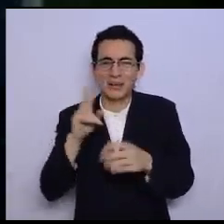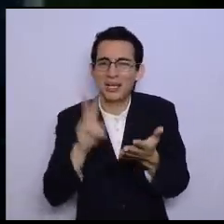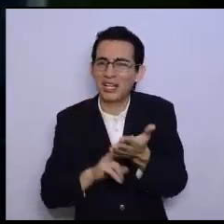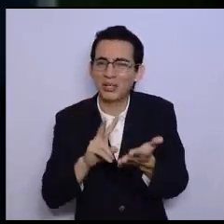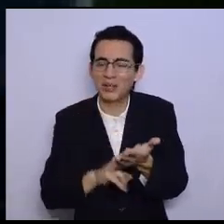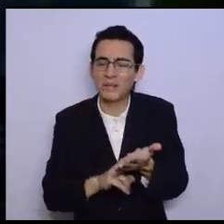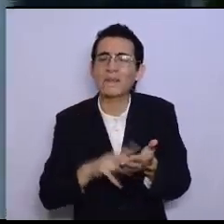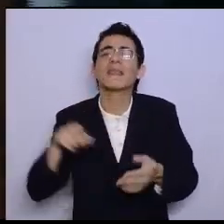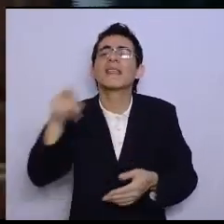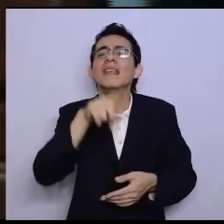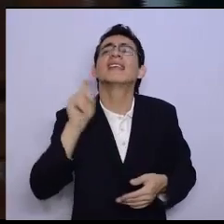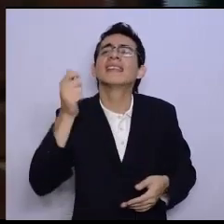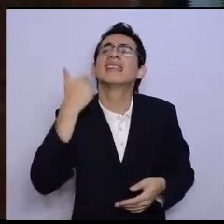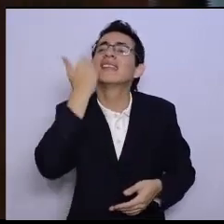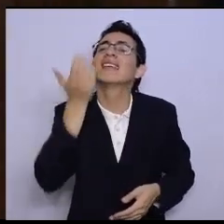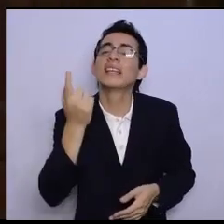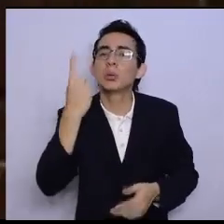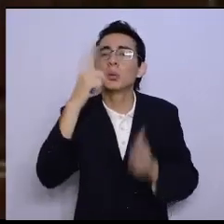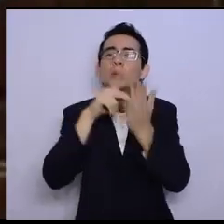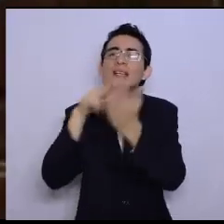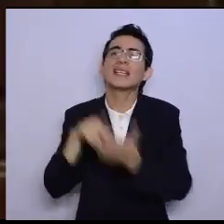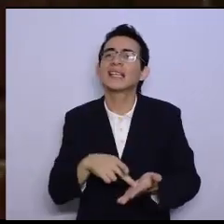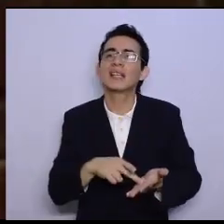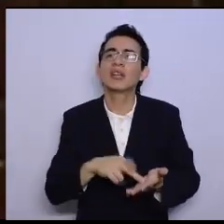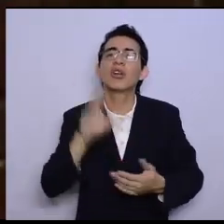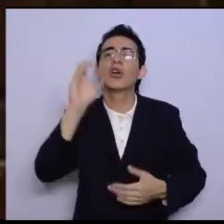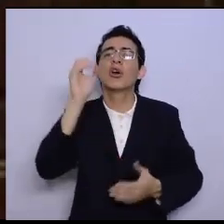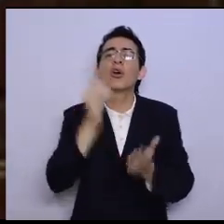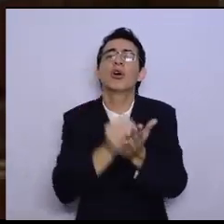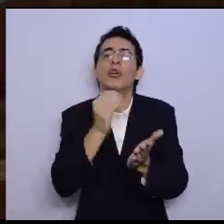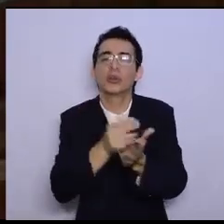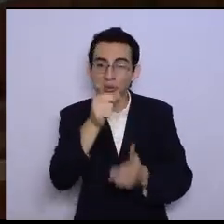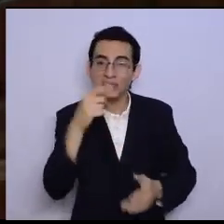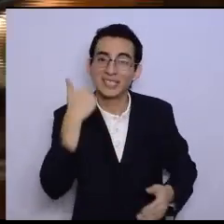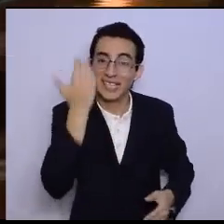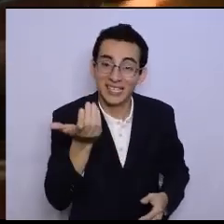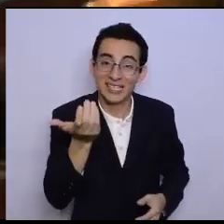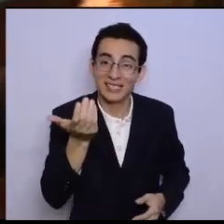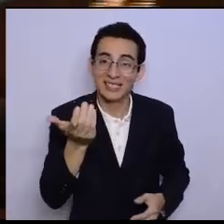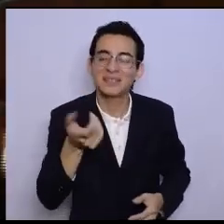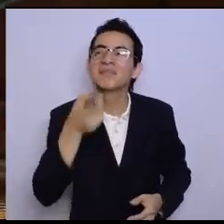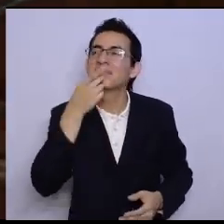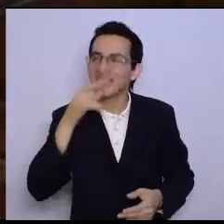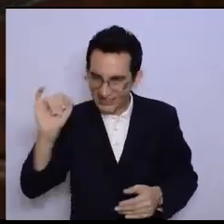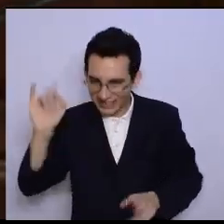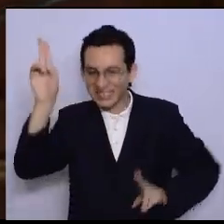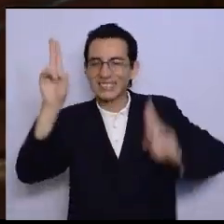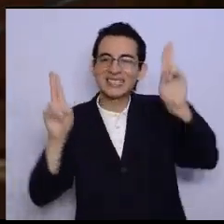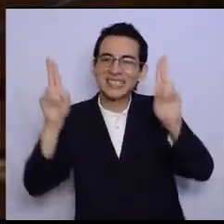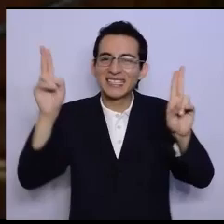¿Cuántos quieren un kilo de oro? De 24 quilates. Sean sinceros.